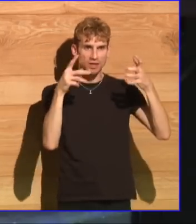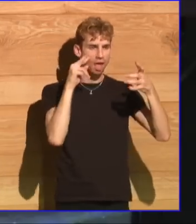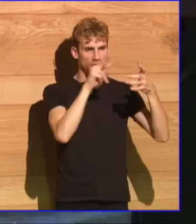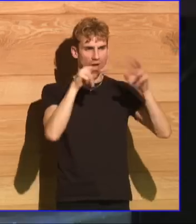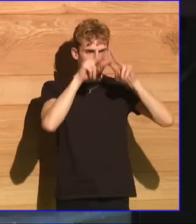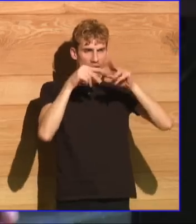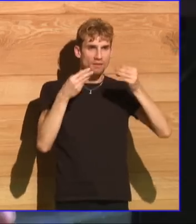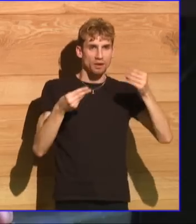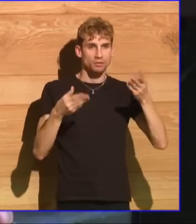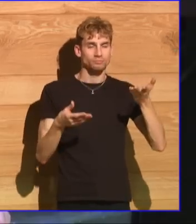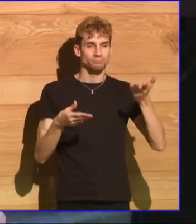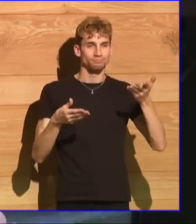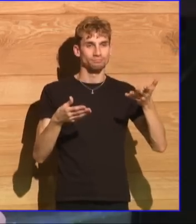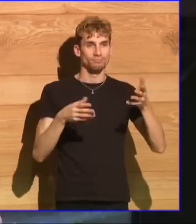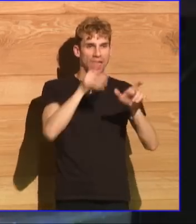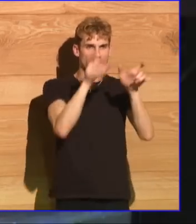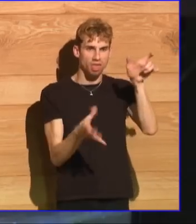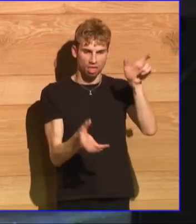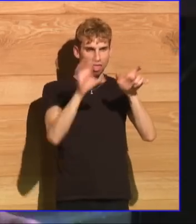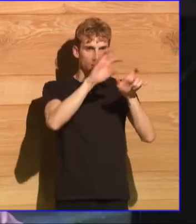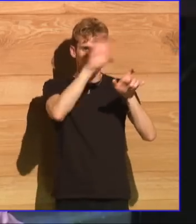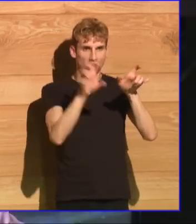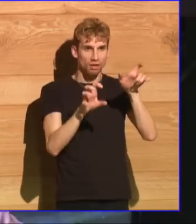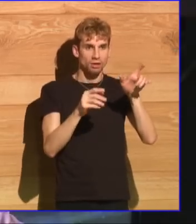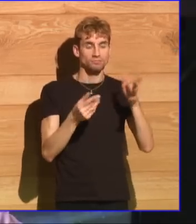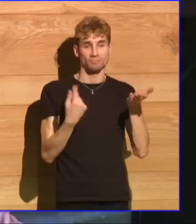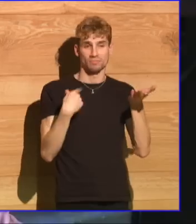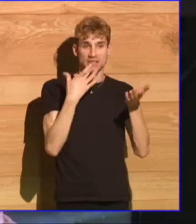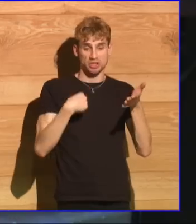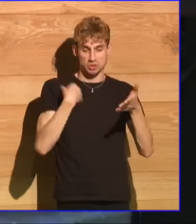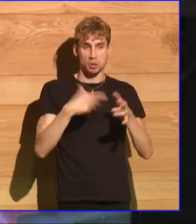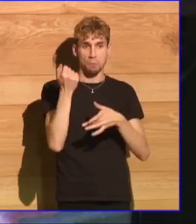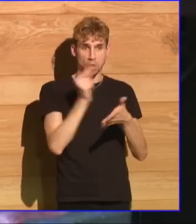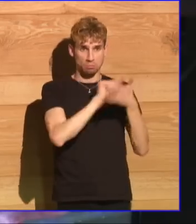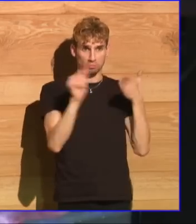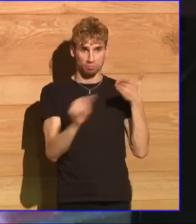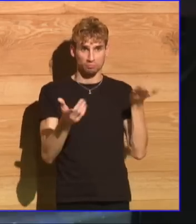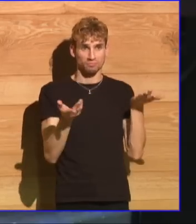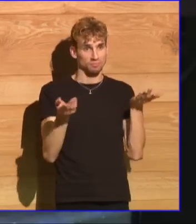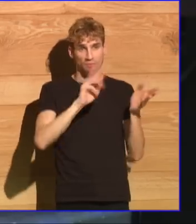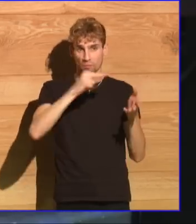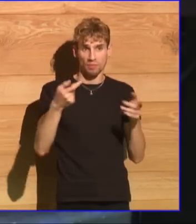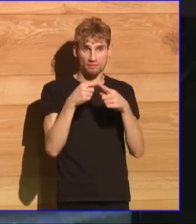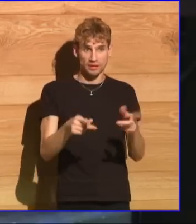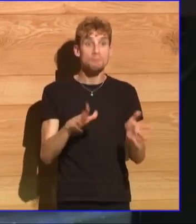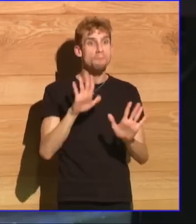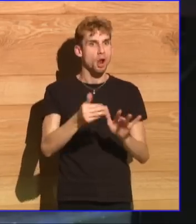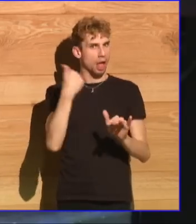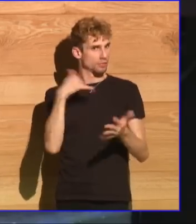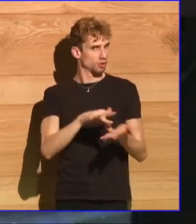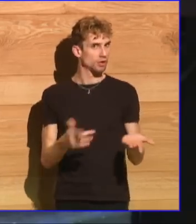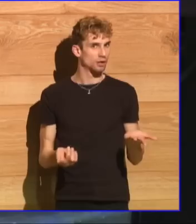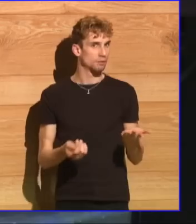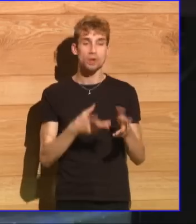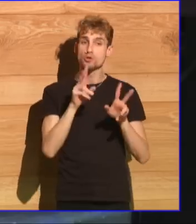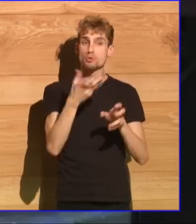millones de veces y esto tachando y con el boli al lado no sale esto. Sin embargo, se hacía, siempre se hizo así. Es cuando tienes